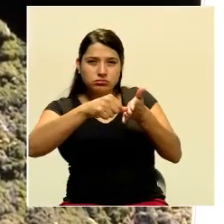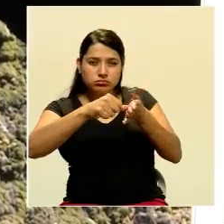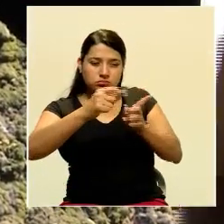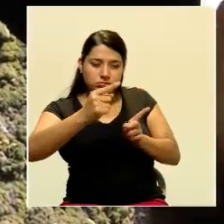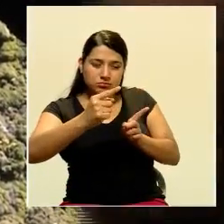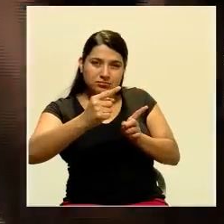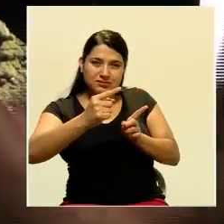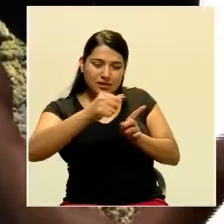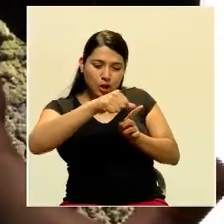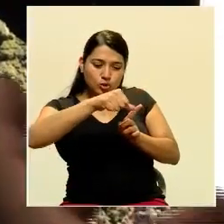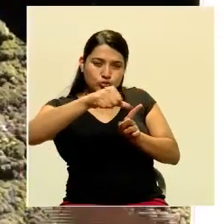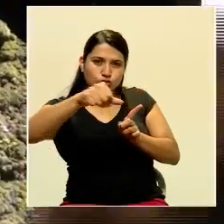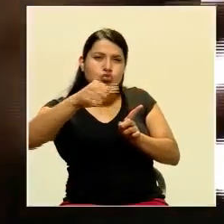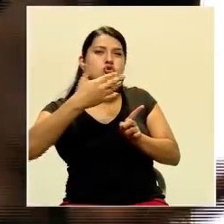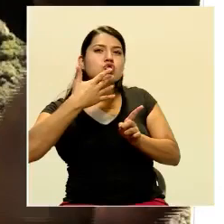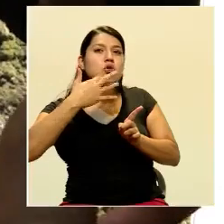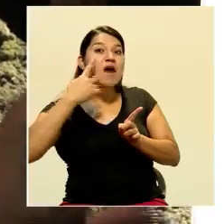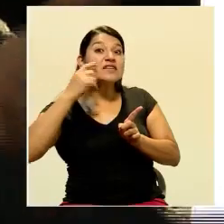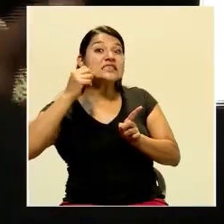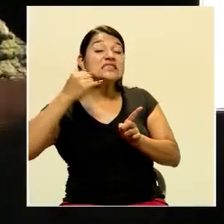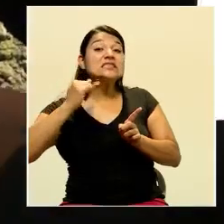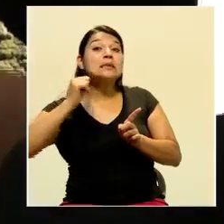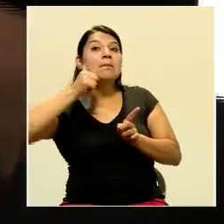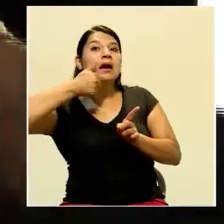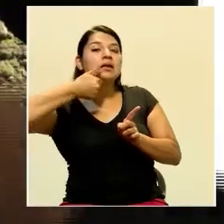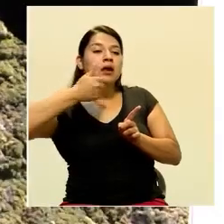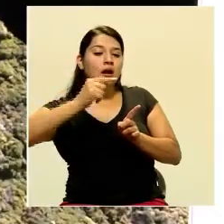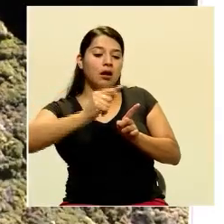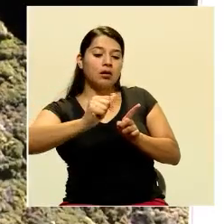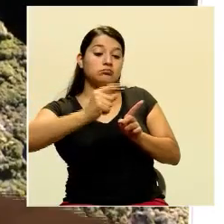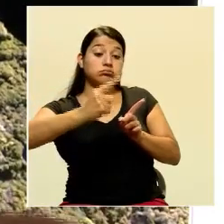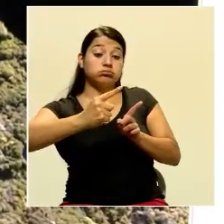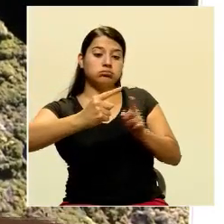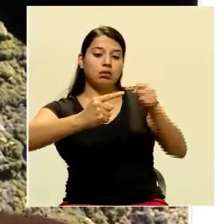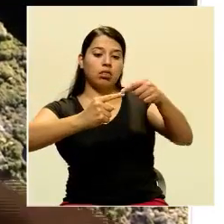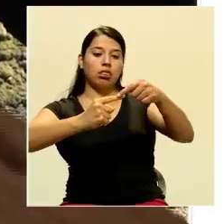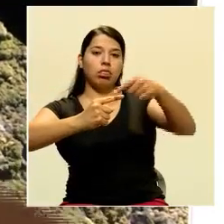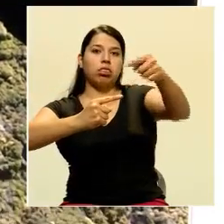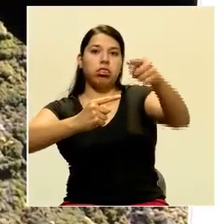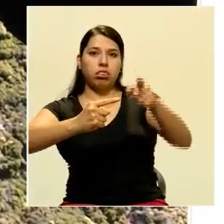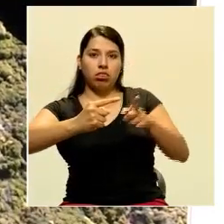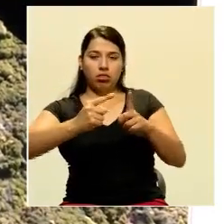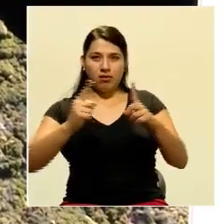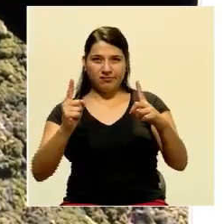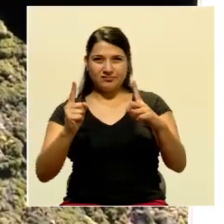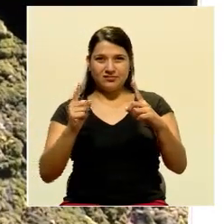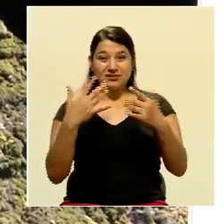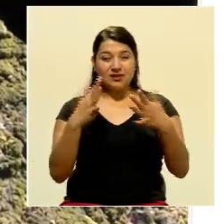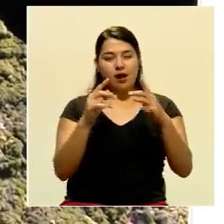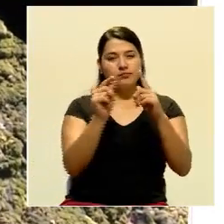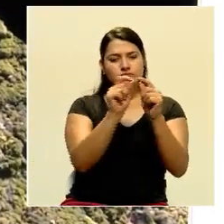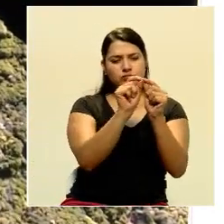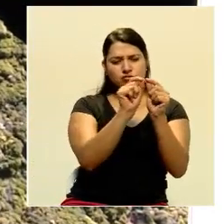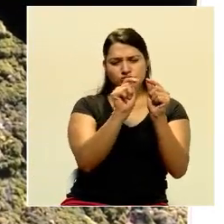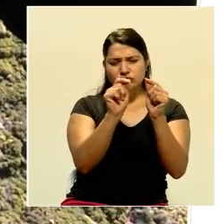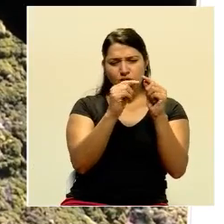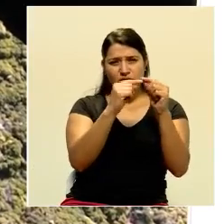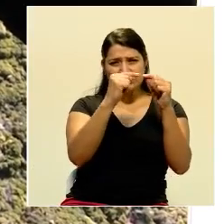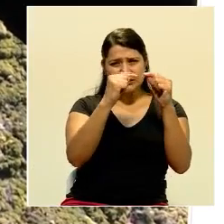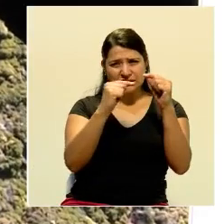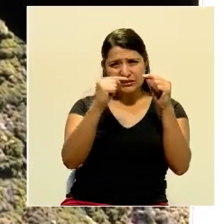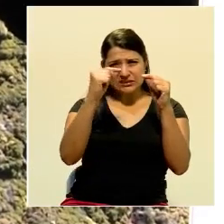se está moviendo o si se está moviendo tan rápido como se movió este bloque en los últimos 4 días, 2 semanas en que